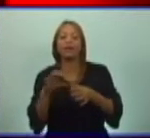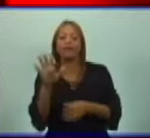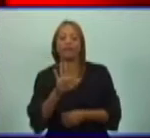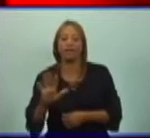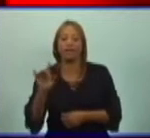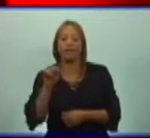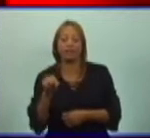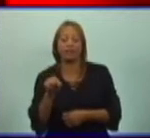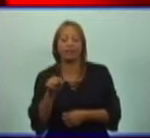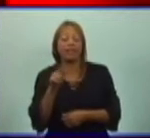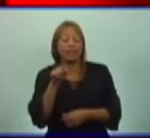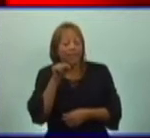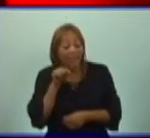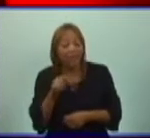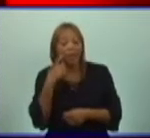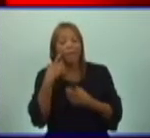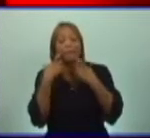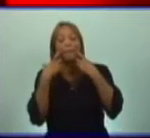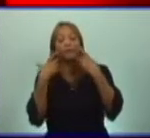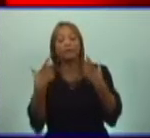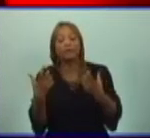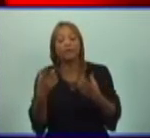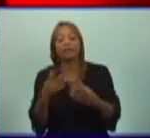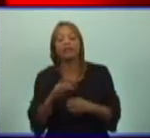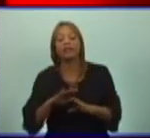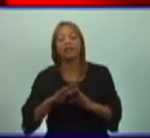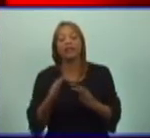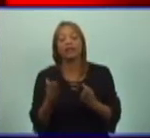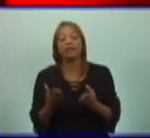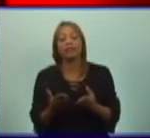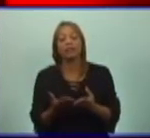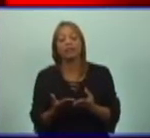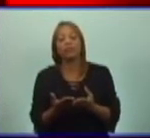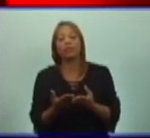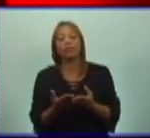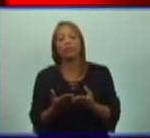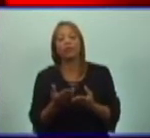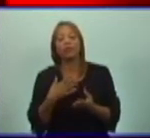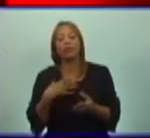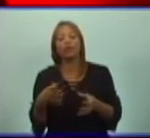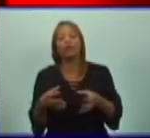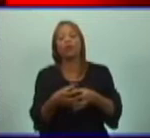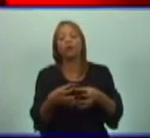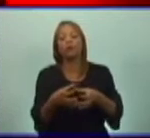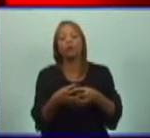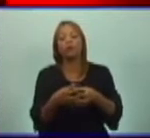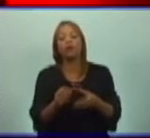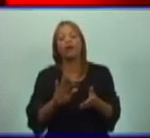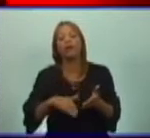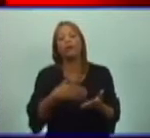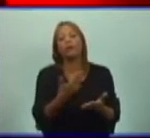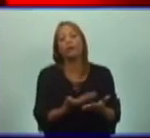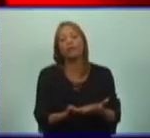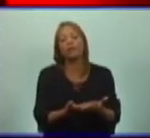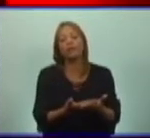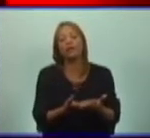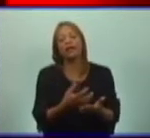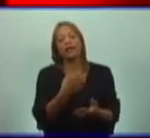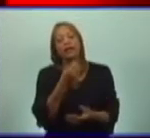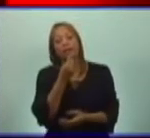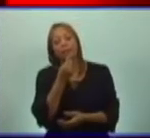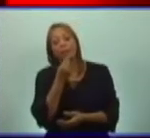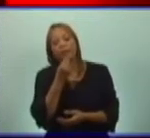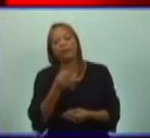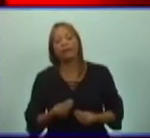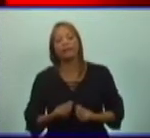importancia que a partir del diagnóstico de tu grupo tengas una propuesta de dosificación que te permite